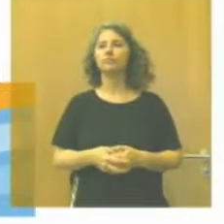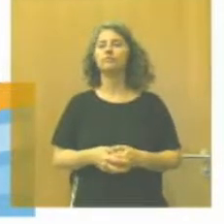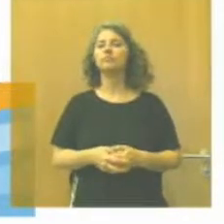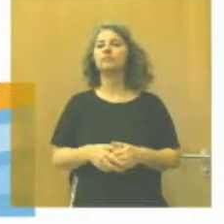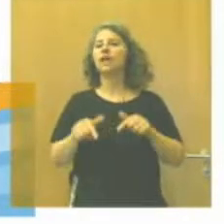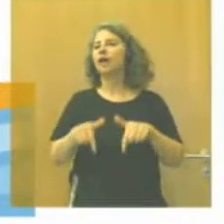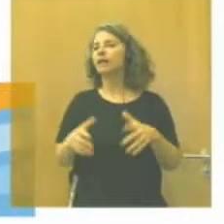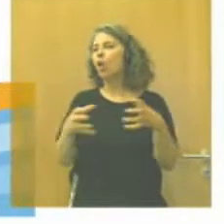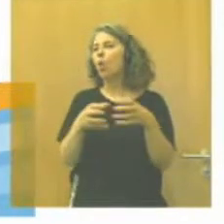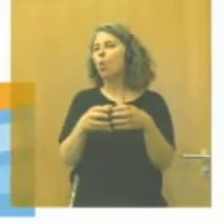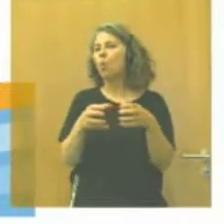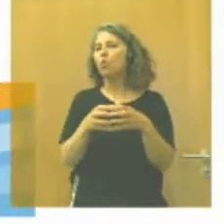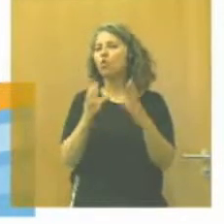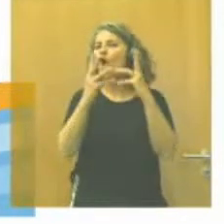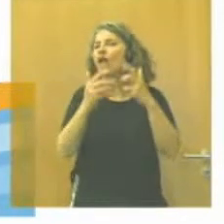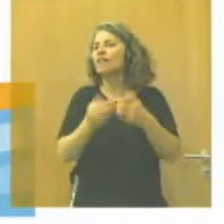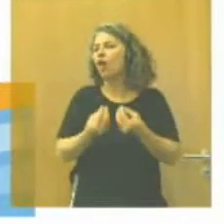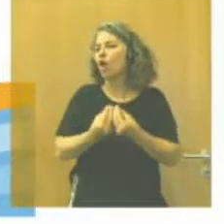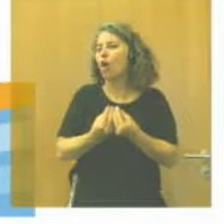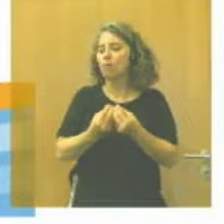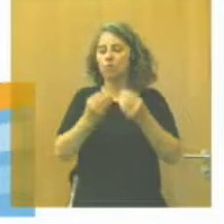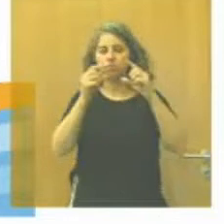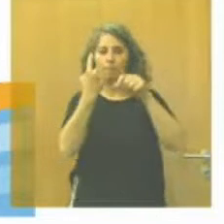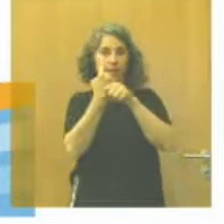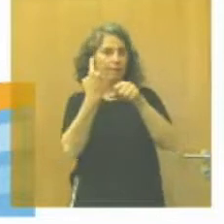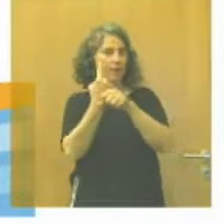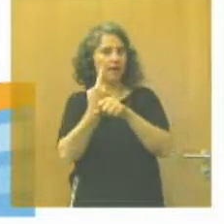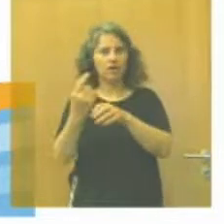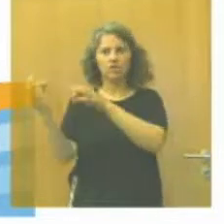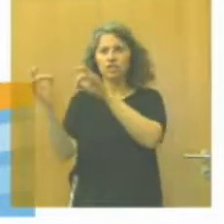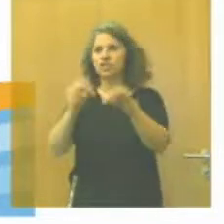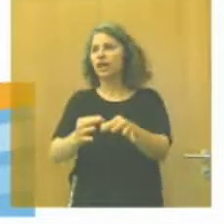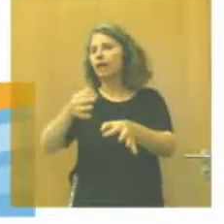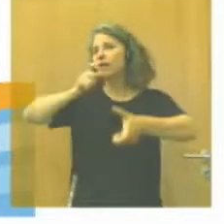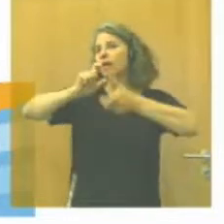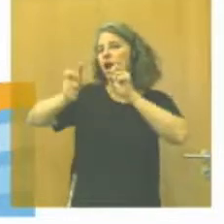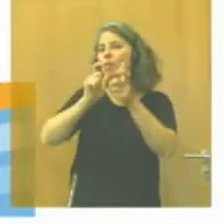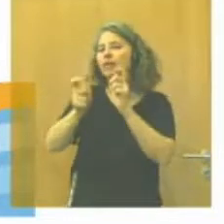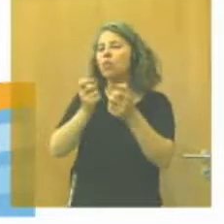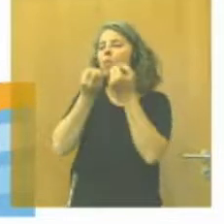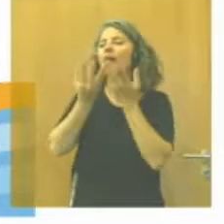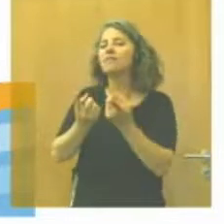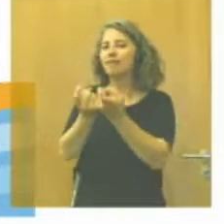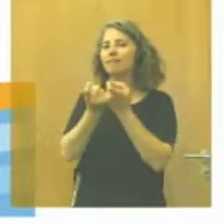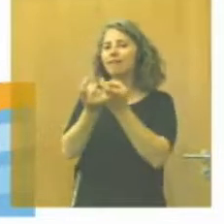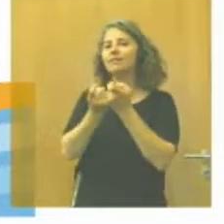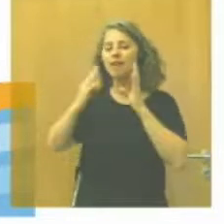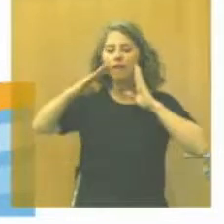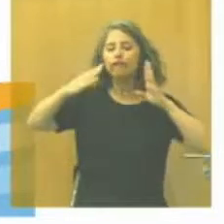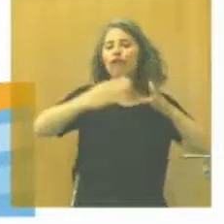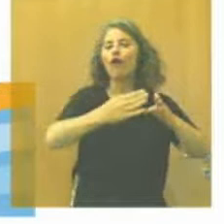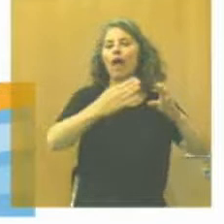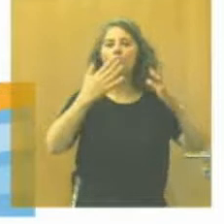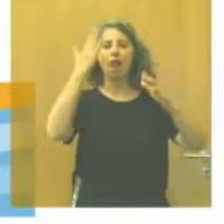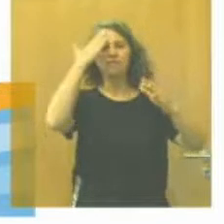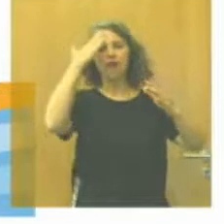Este conjunto está organizado de esta forma. Primero llega la justificación por qué necesitamos estar enfocándonos en la